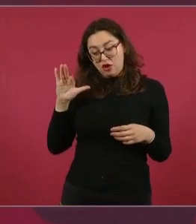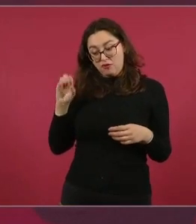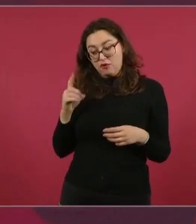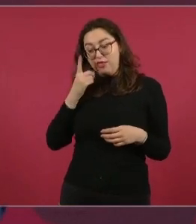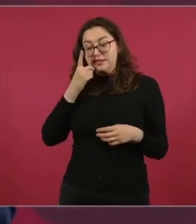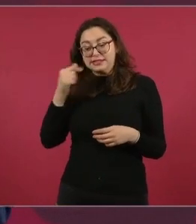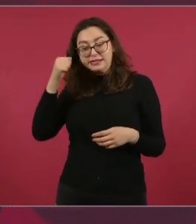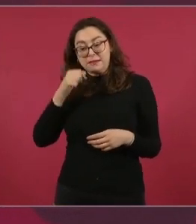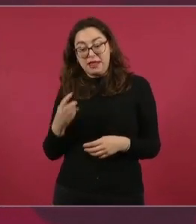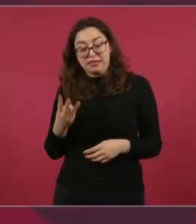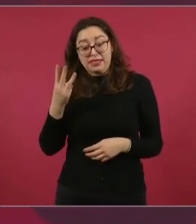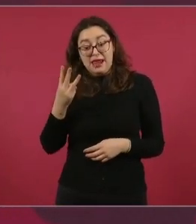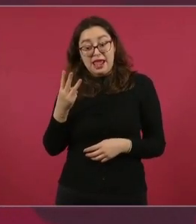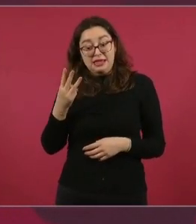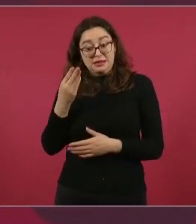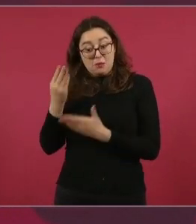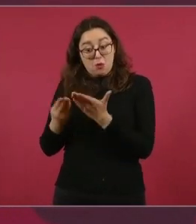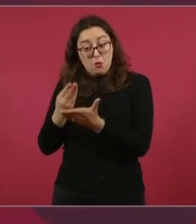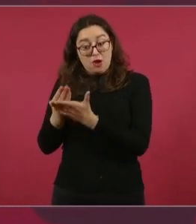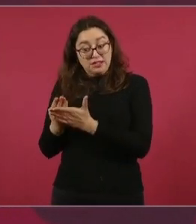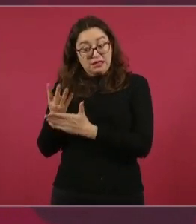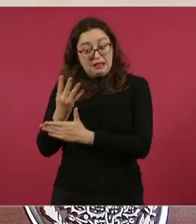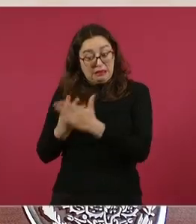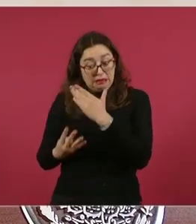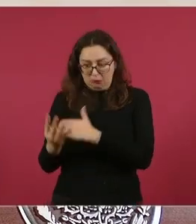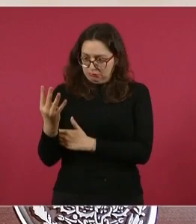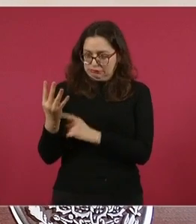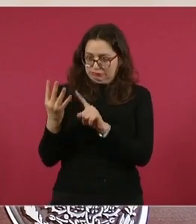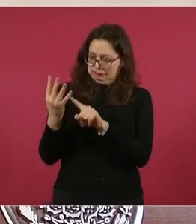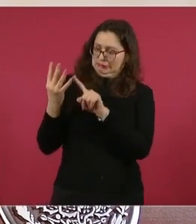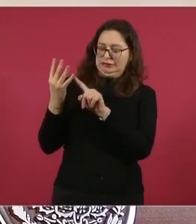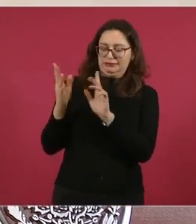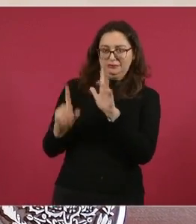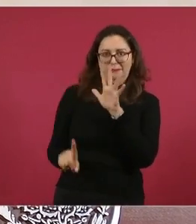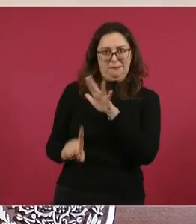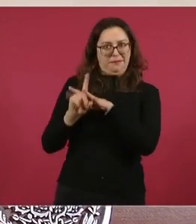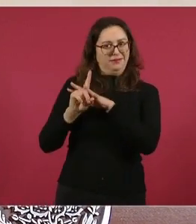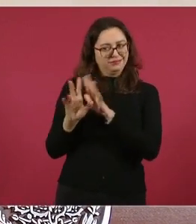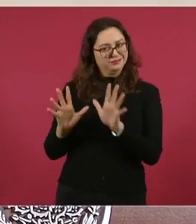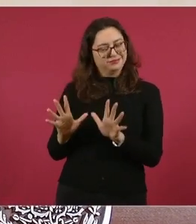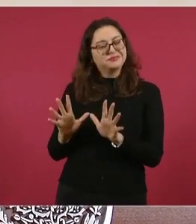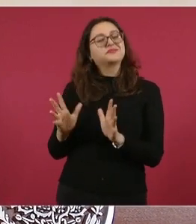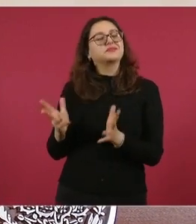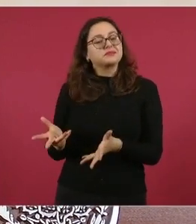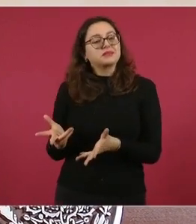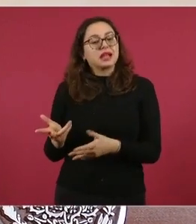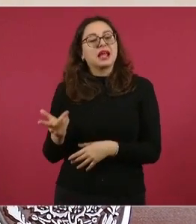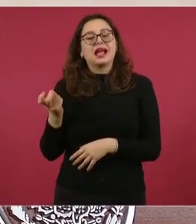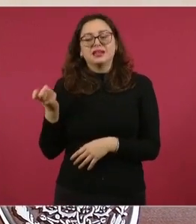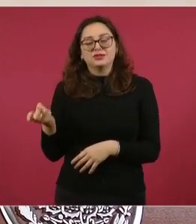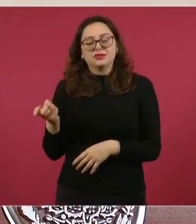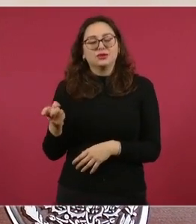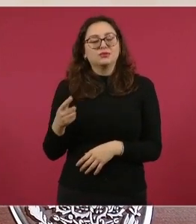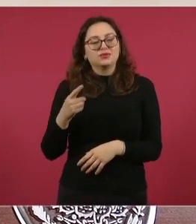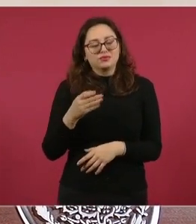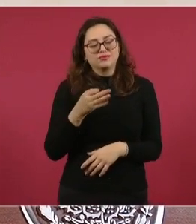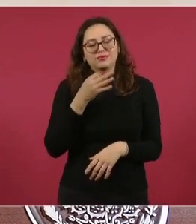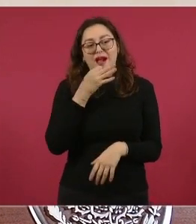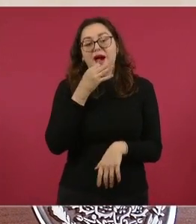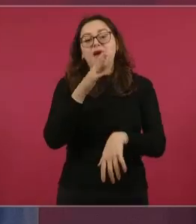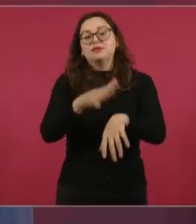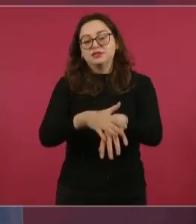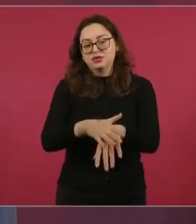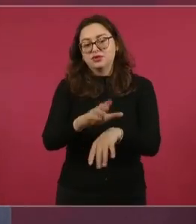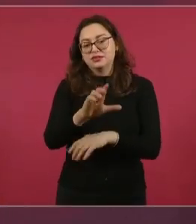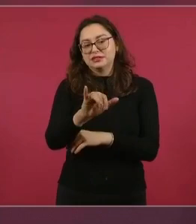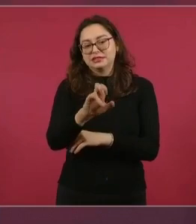Y ya cuando le voy a informar al secretario, ya le digo quién va a